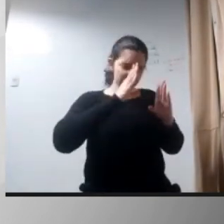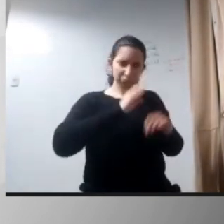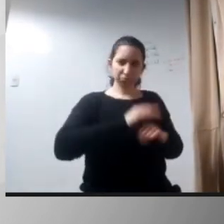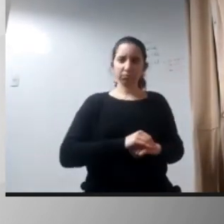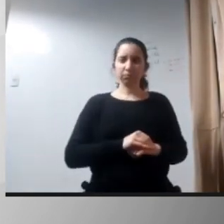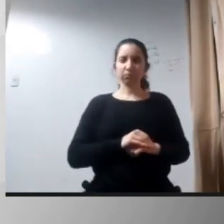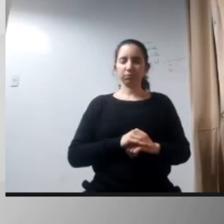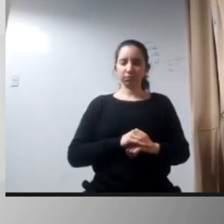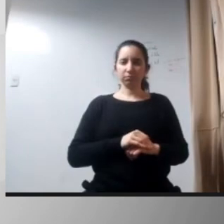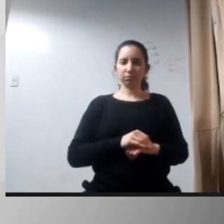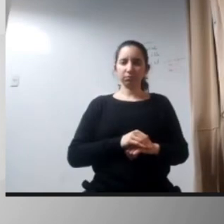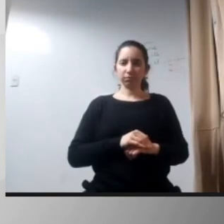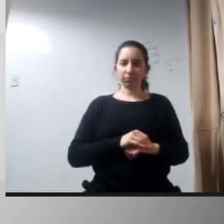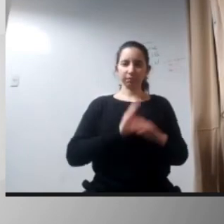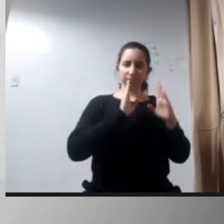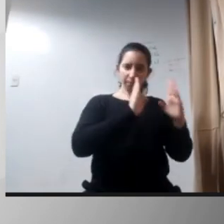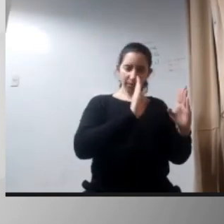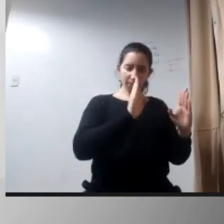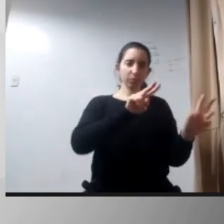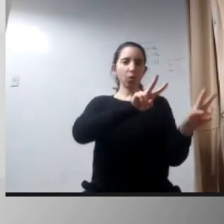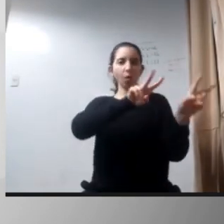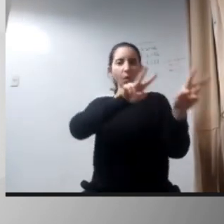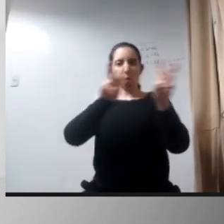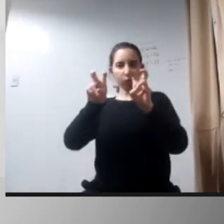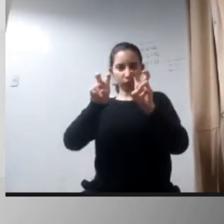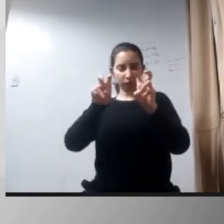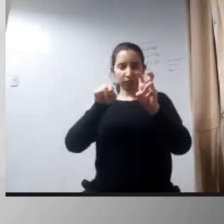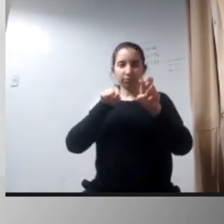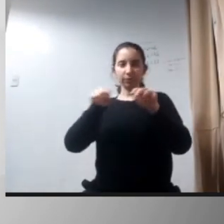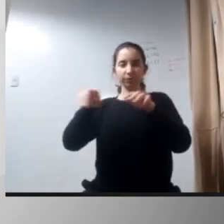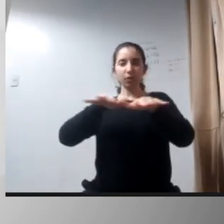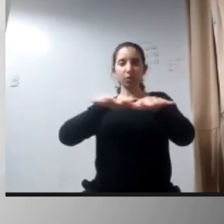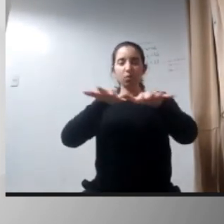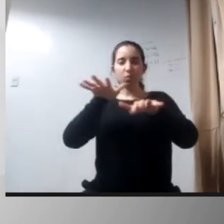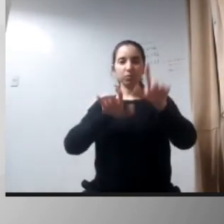fetos en los cuales se diagnostica